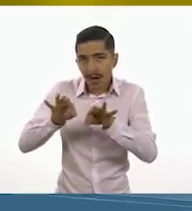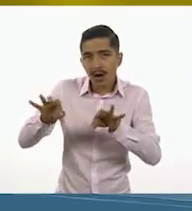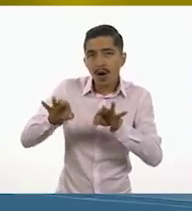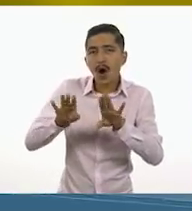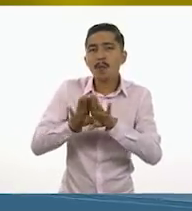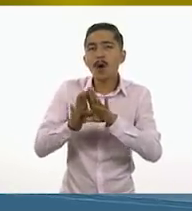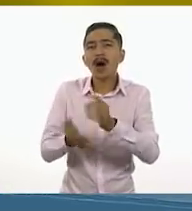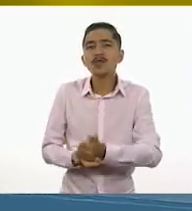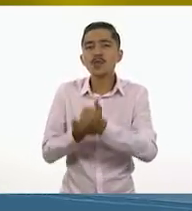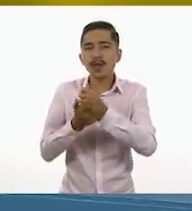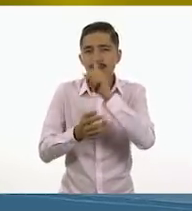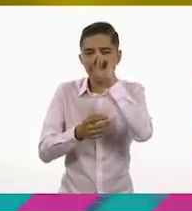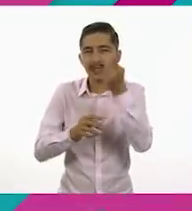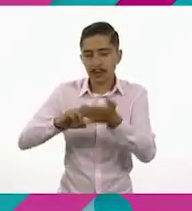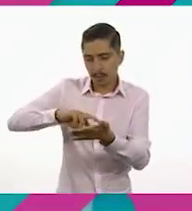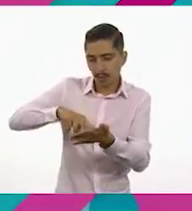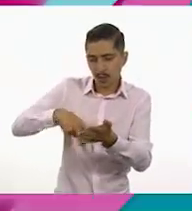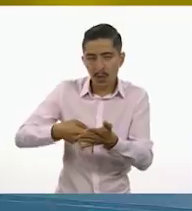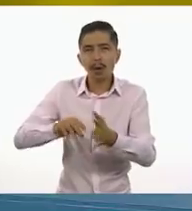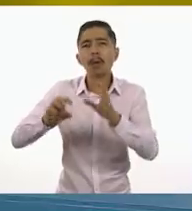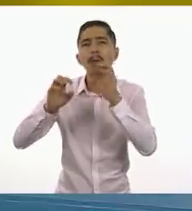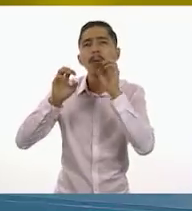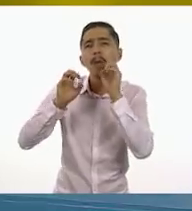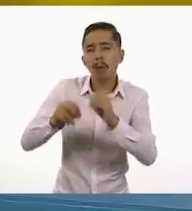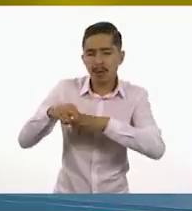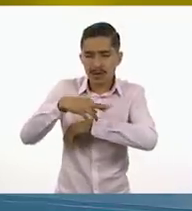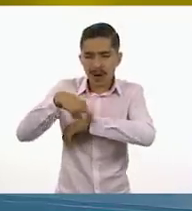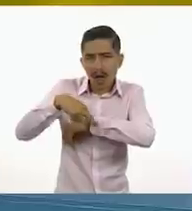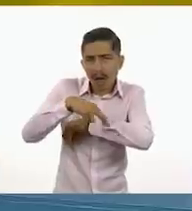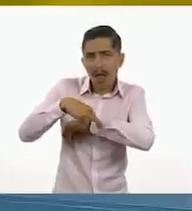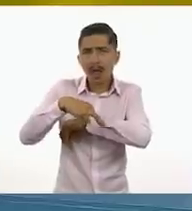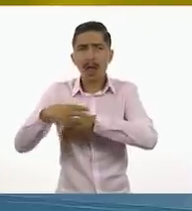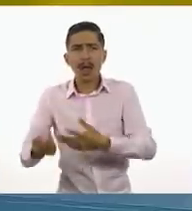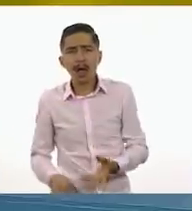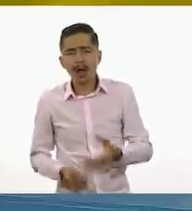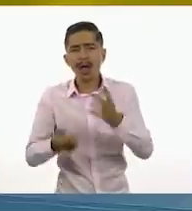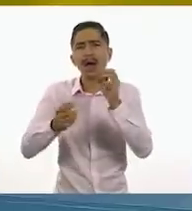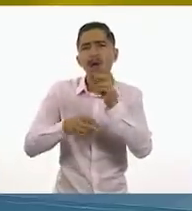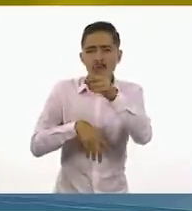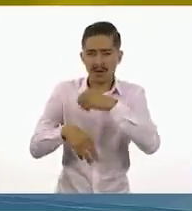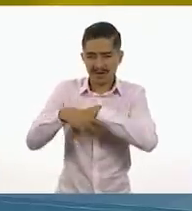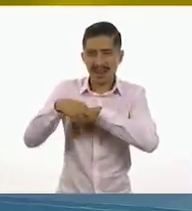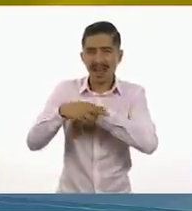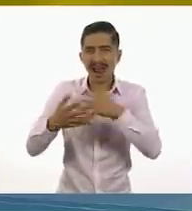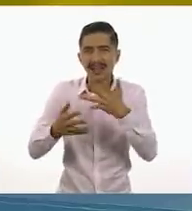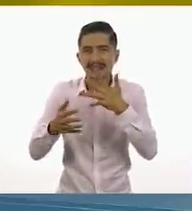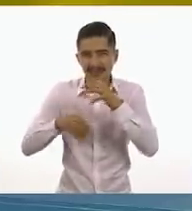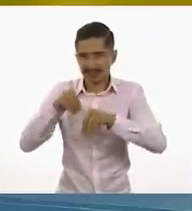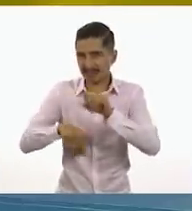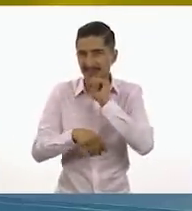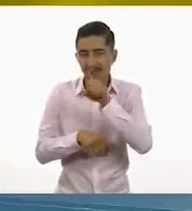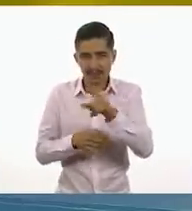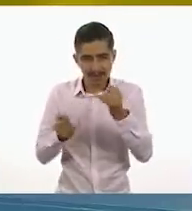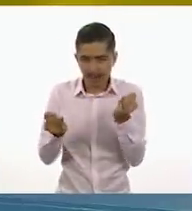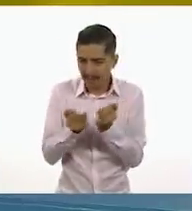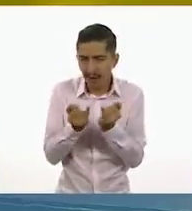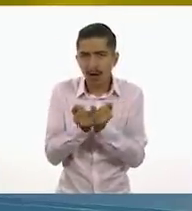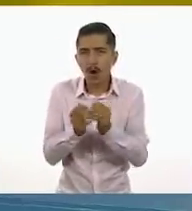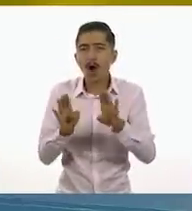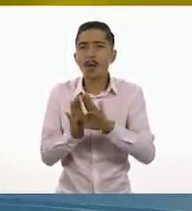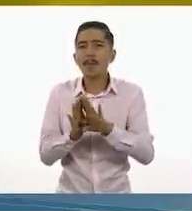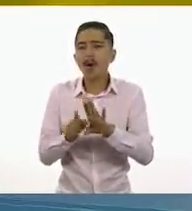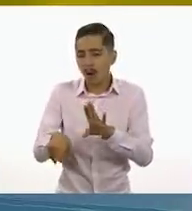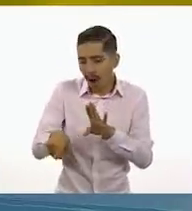del compás o con nuestra regla de geometría, ¿no? También con nuestra regla que hicimos de escala, utilizándola como